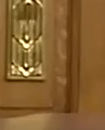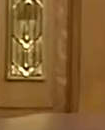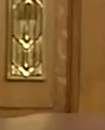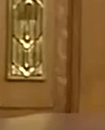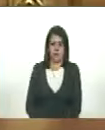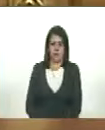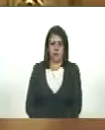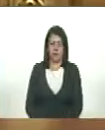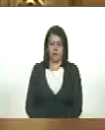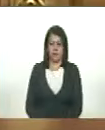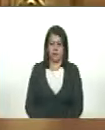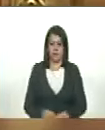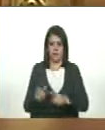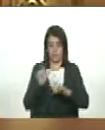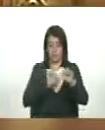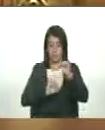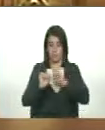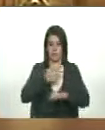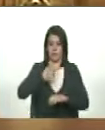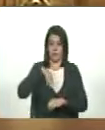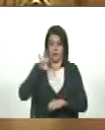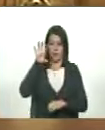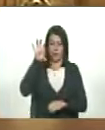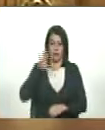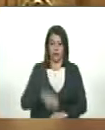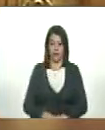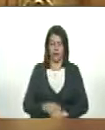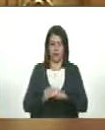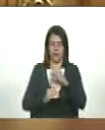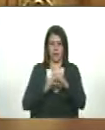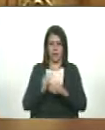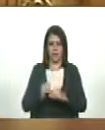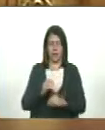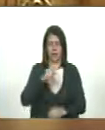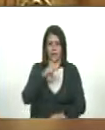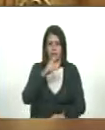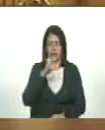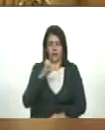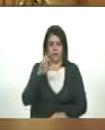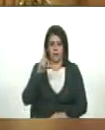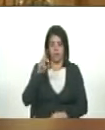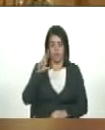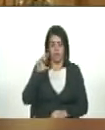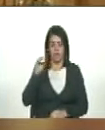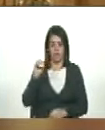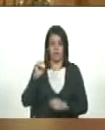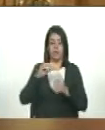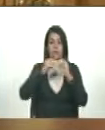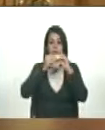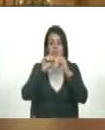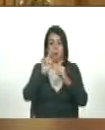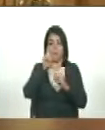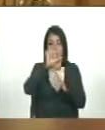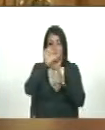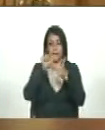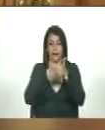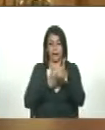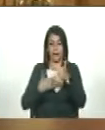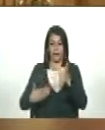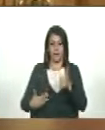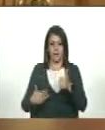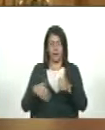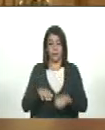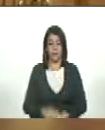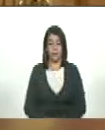revolución, defensor de nuestra patria. Ciudadano Pedro Infante, primer vicepresidente de la Asamblea Nacional.